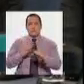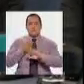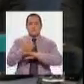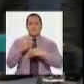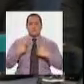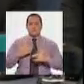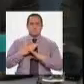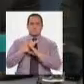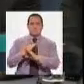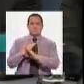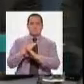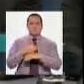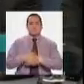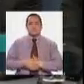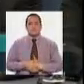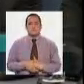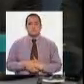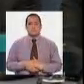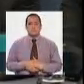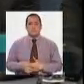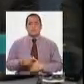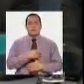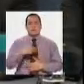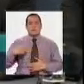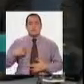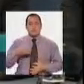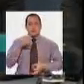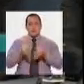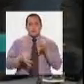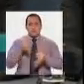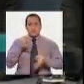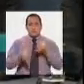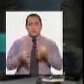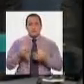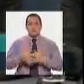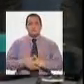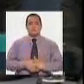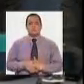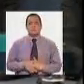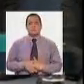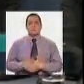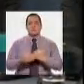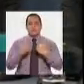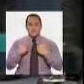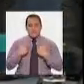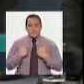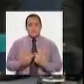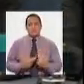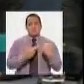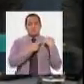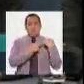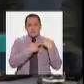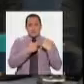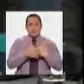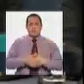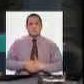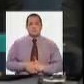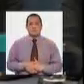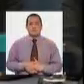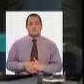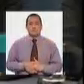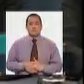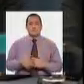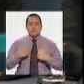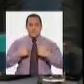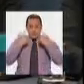nosotros rechazamos. El ministro de Justicia tiene la competencia